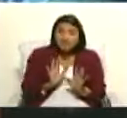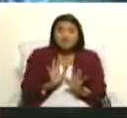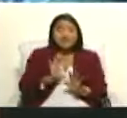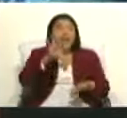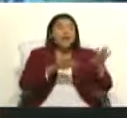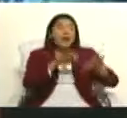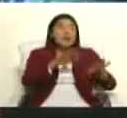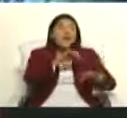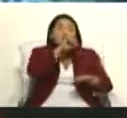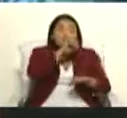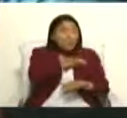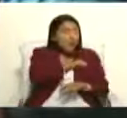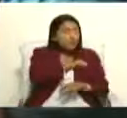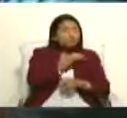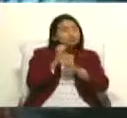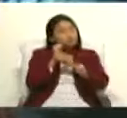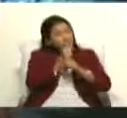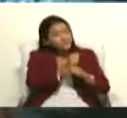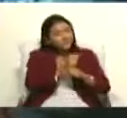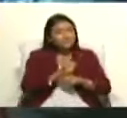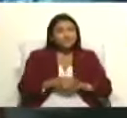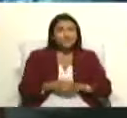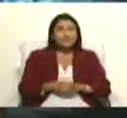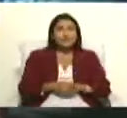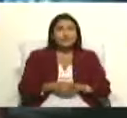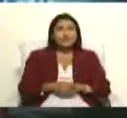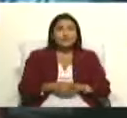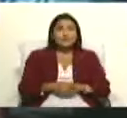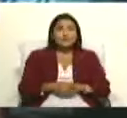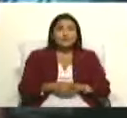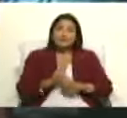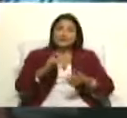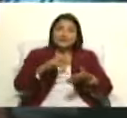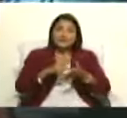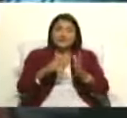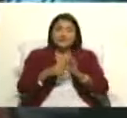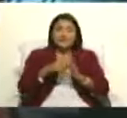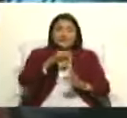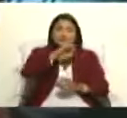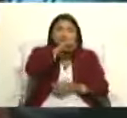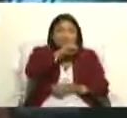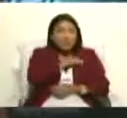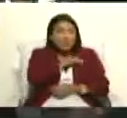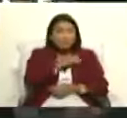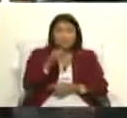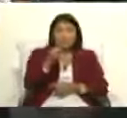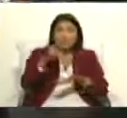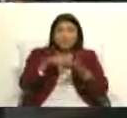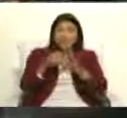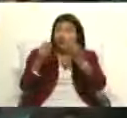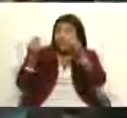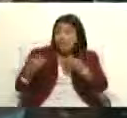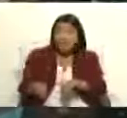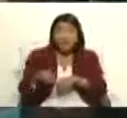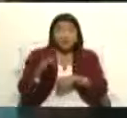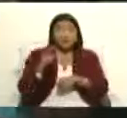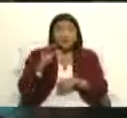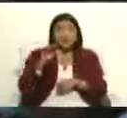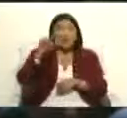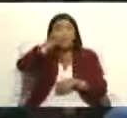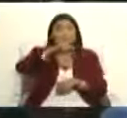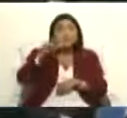fanaticada hay otras cosas que levantan la soberanía la independencia esos son consensos de la patria son